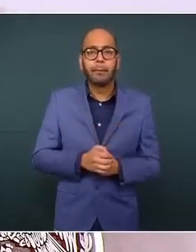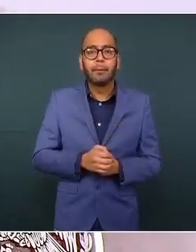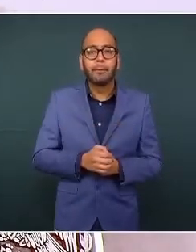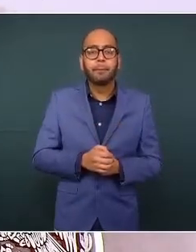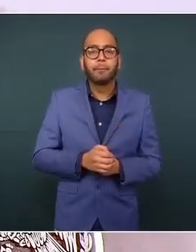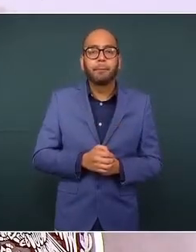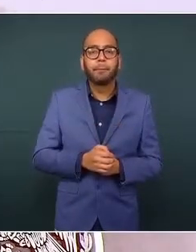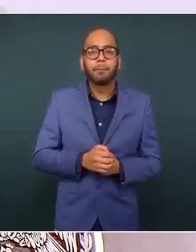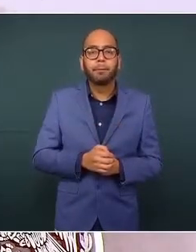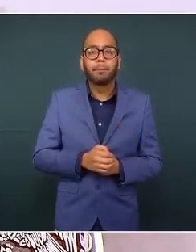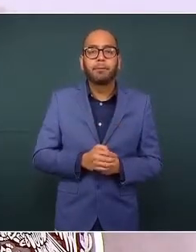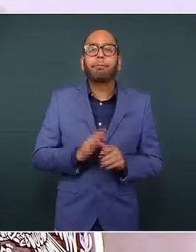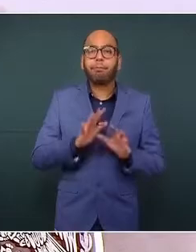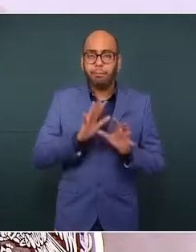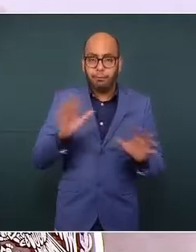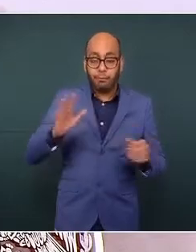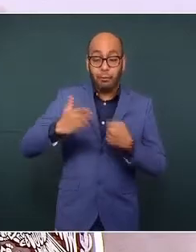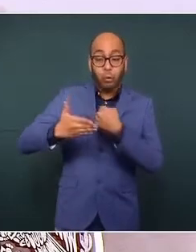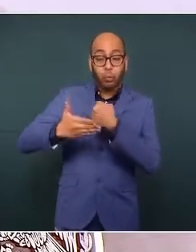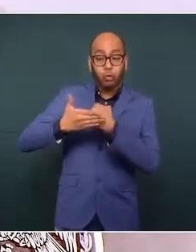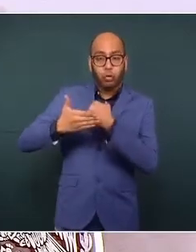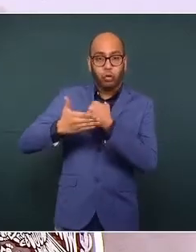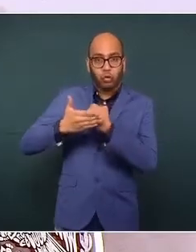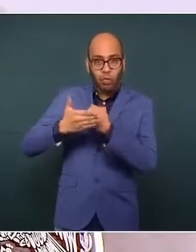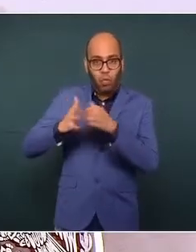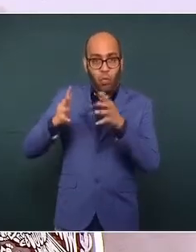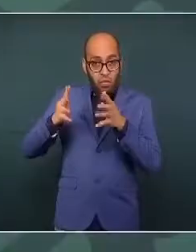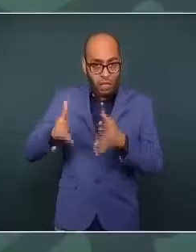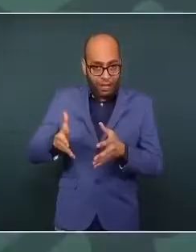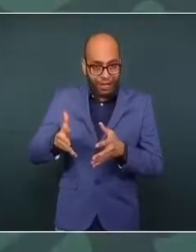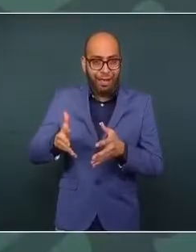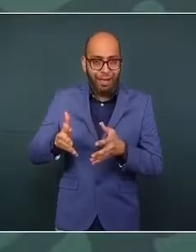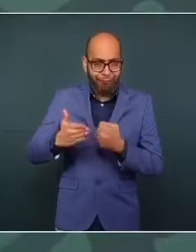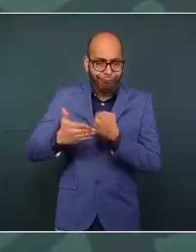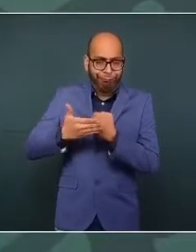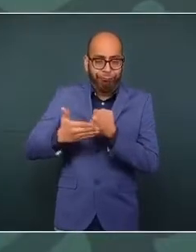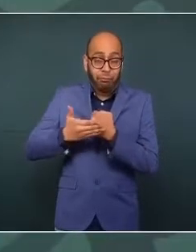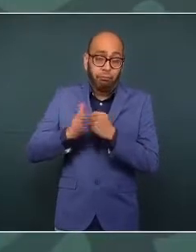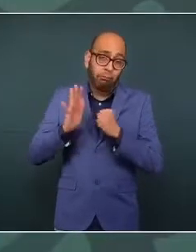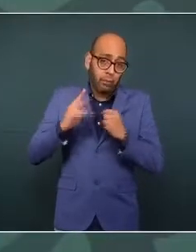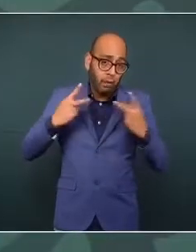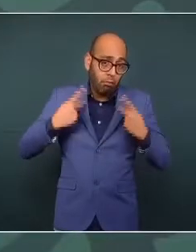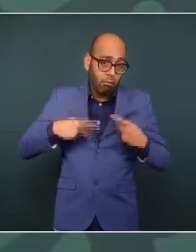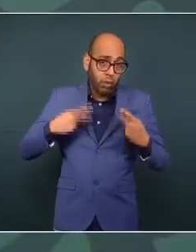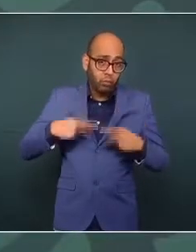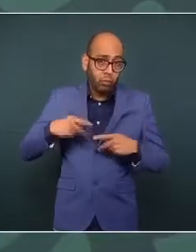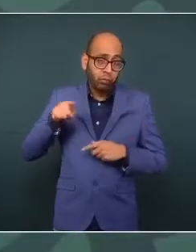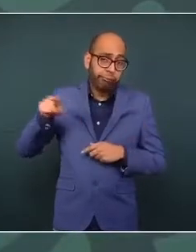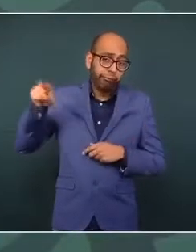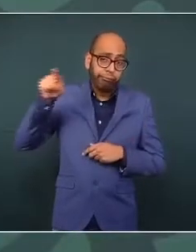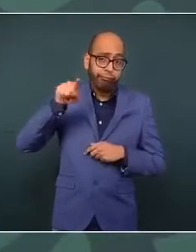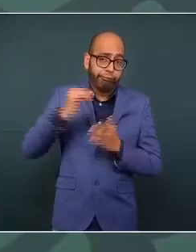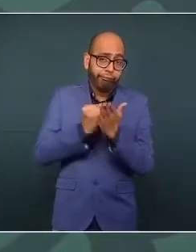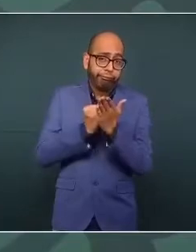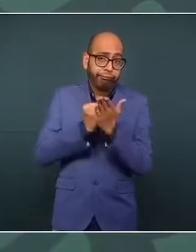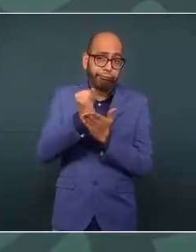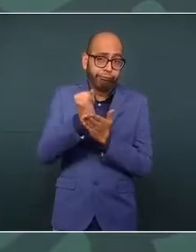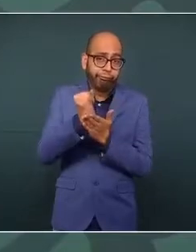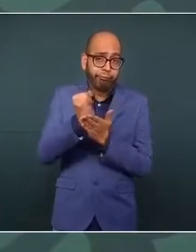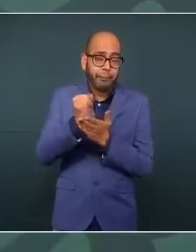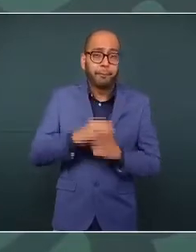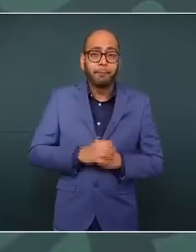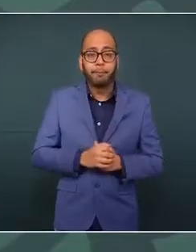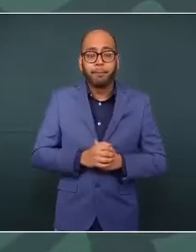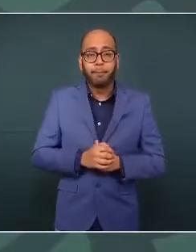va a llegar ese momento y la gente va a decidir. Ahora lo que